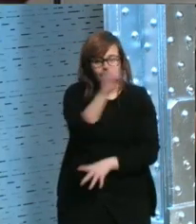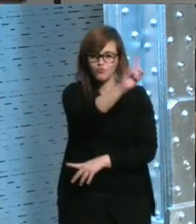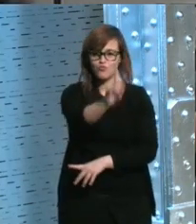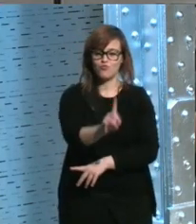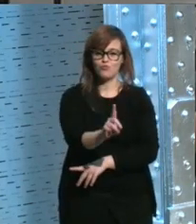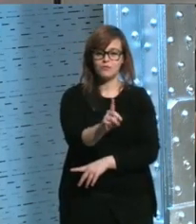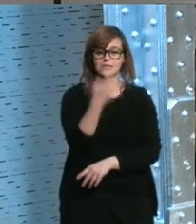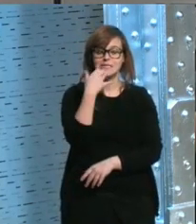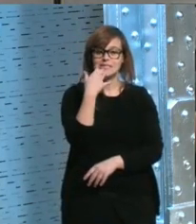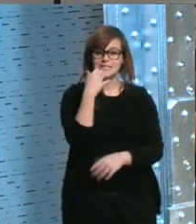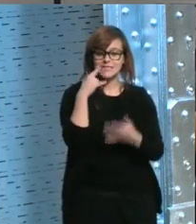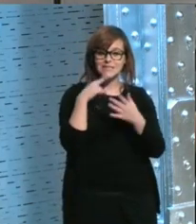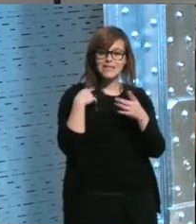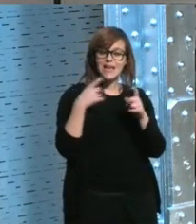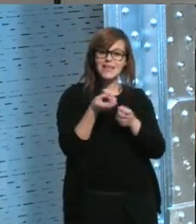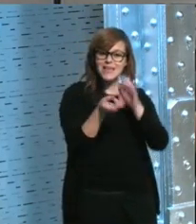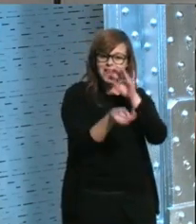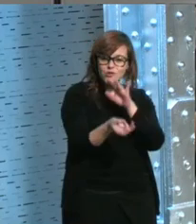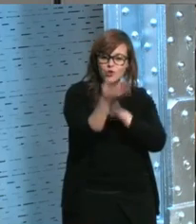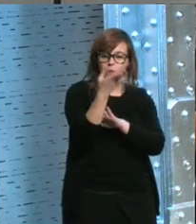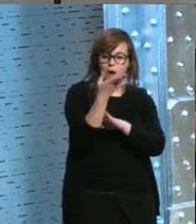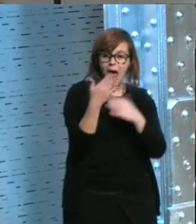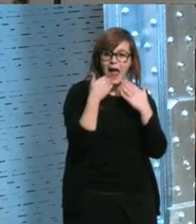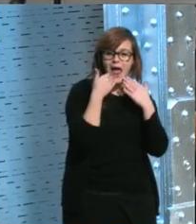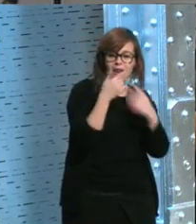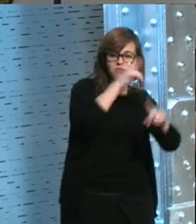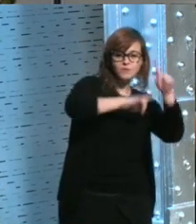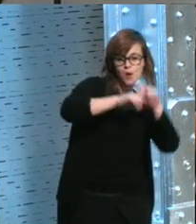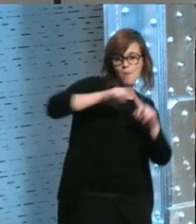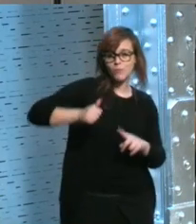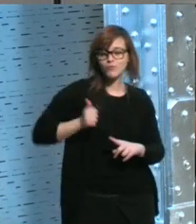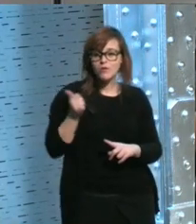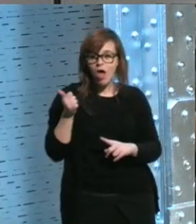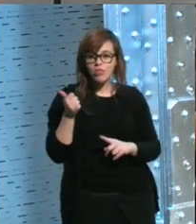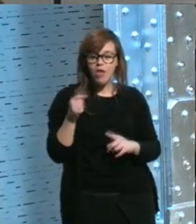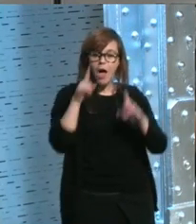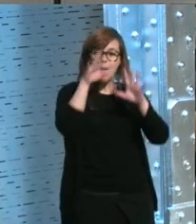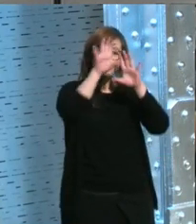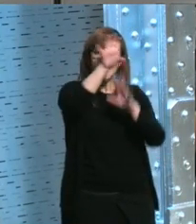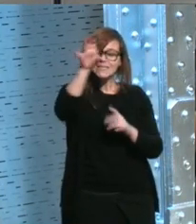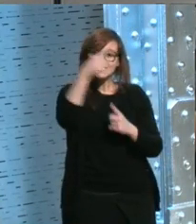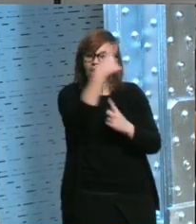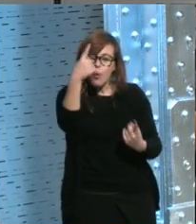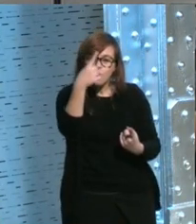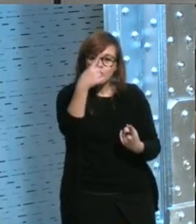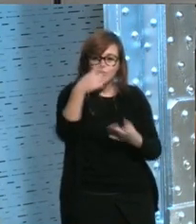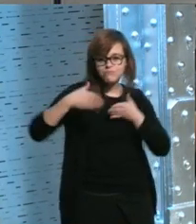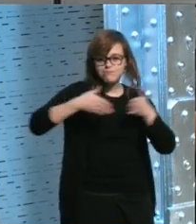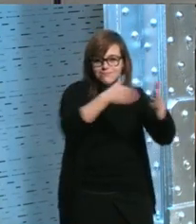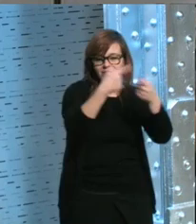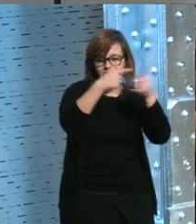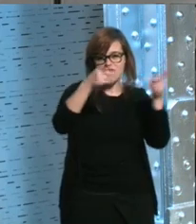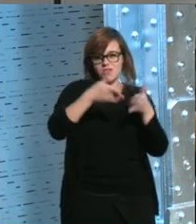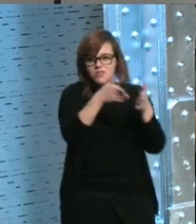eso, se innova en direcciones diferentes. Entonces, el hecho que que haya gente que esté innovando en el mundo